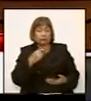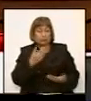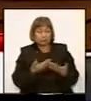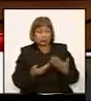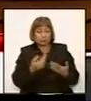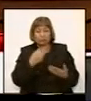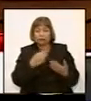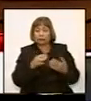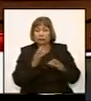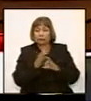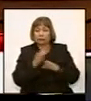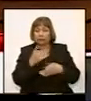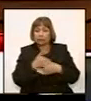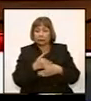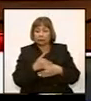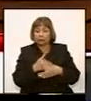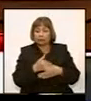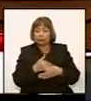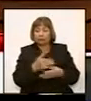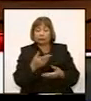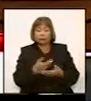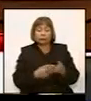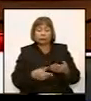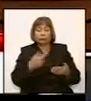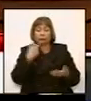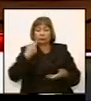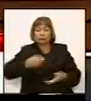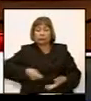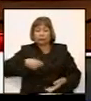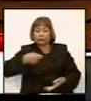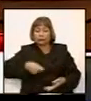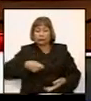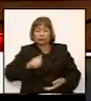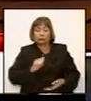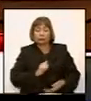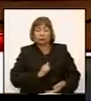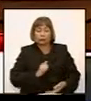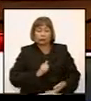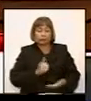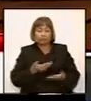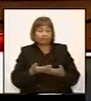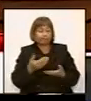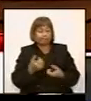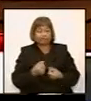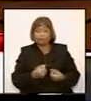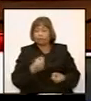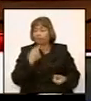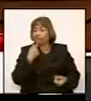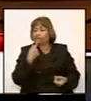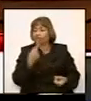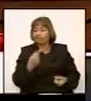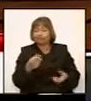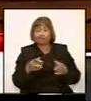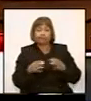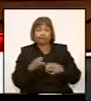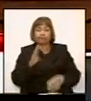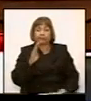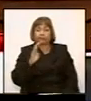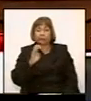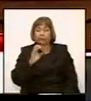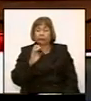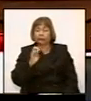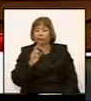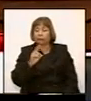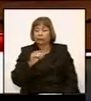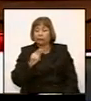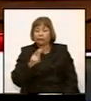la formalización de lo que es el alquiler de las propiedades, como bien lo ha dicho el congresista Becerril, y